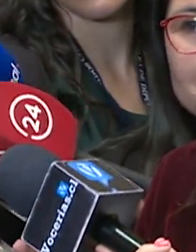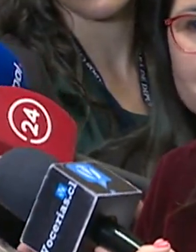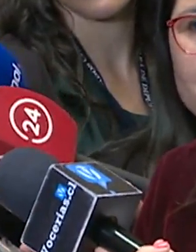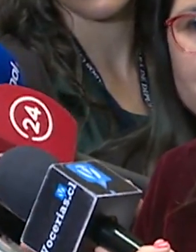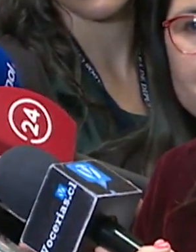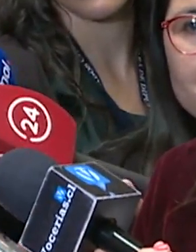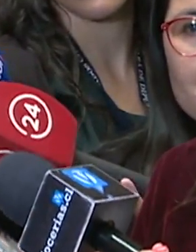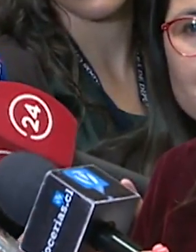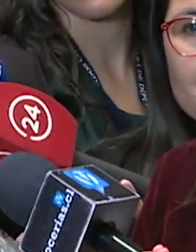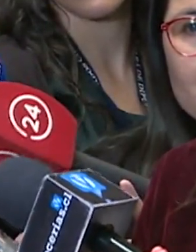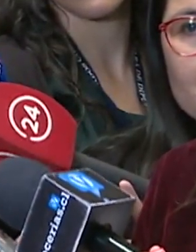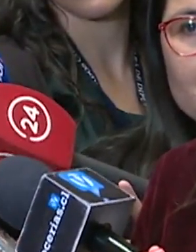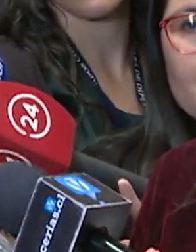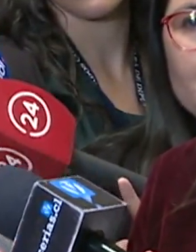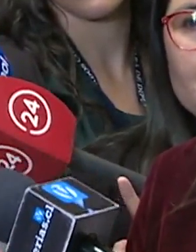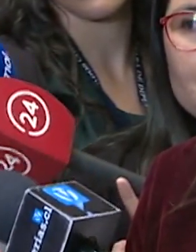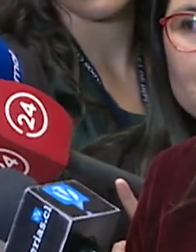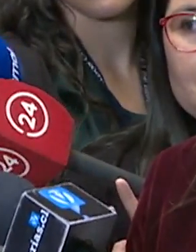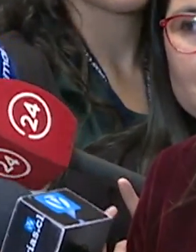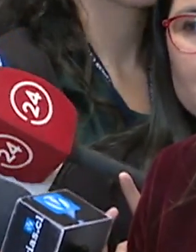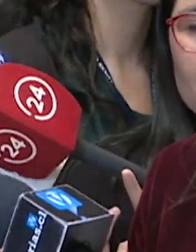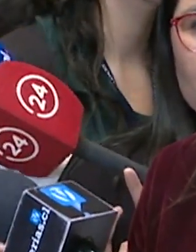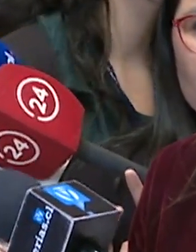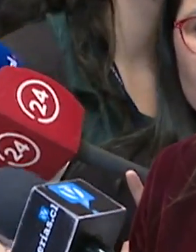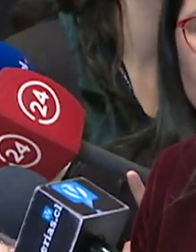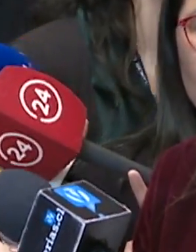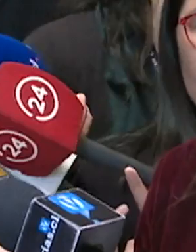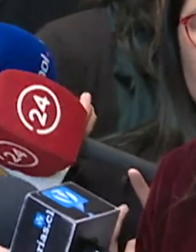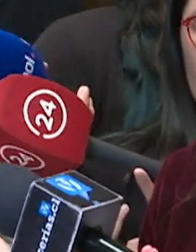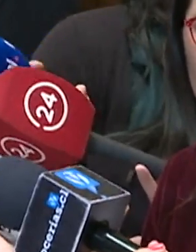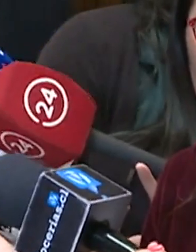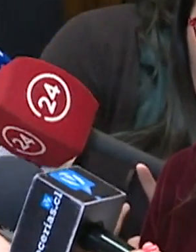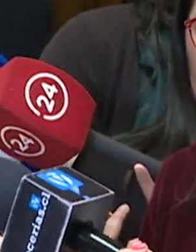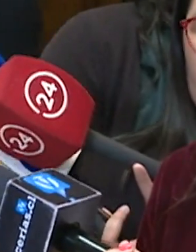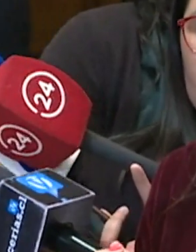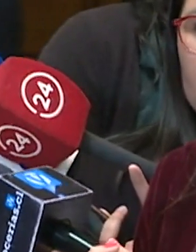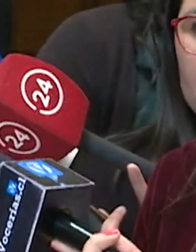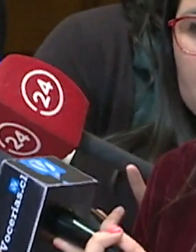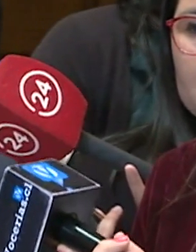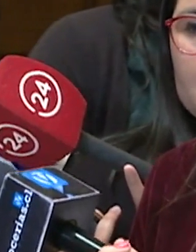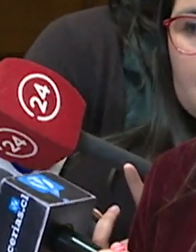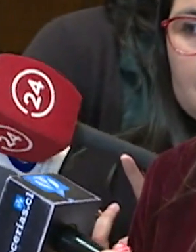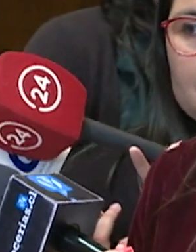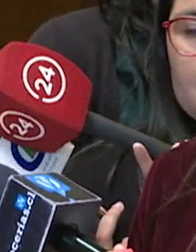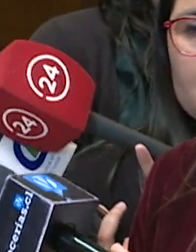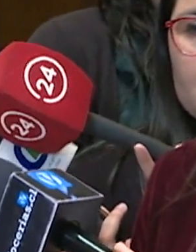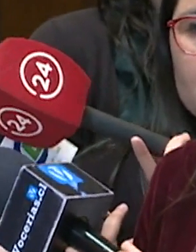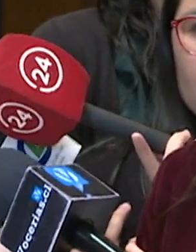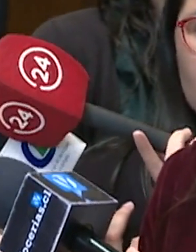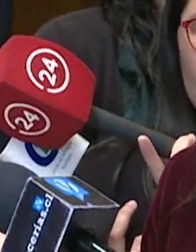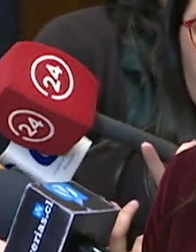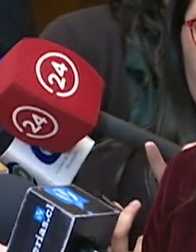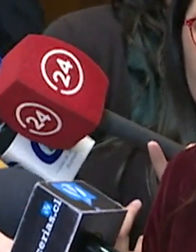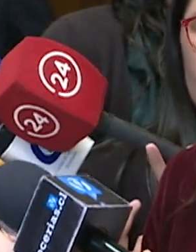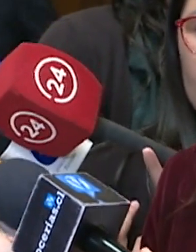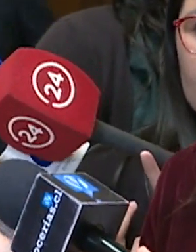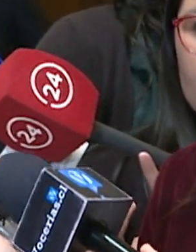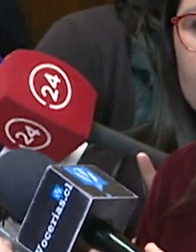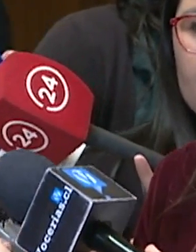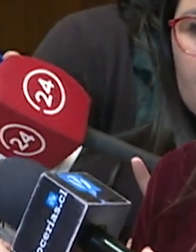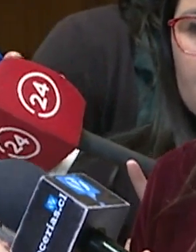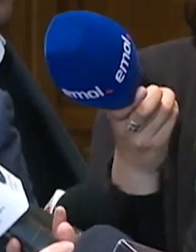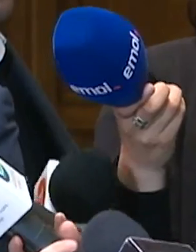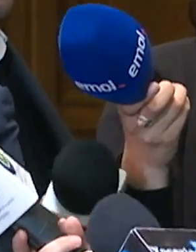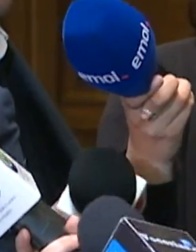va a ser así así que creemos que tenemos un cambio muy significativo en materia de lo que son los derechos de los consumidores en términos de lo que es